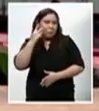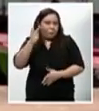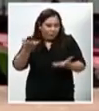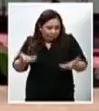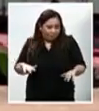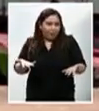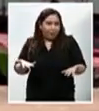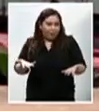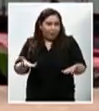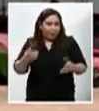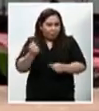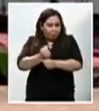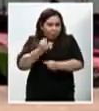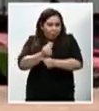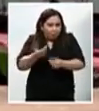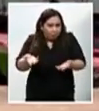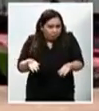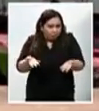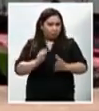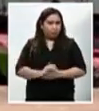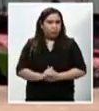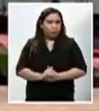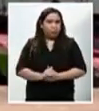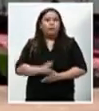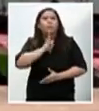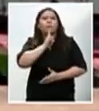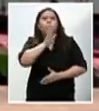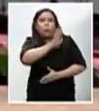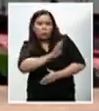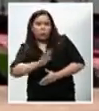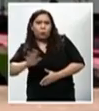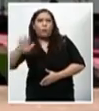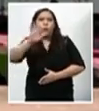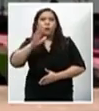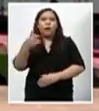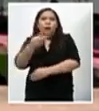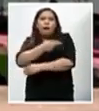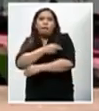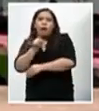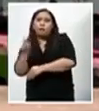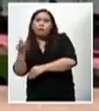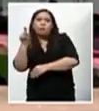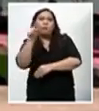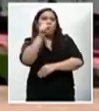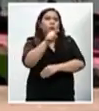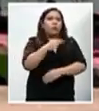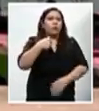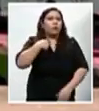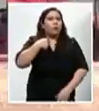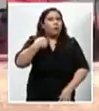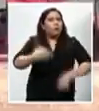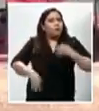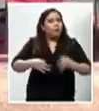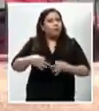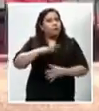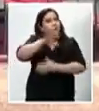aquí estamos. Estamos vacunando a lo largo y ancho del país. Y me alegra porque nuestra gente está recibiendo este